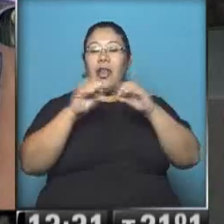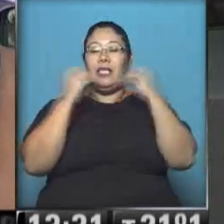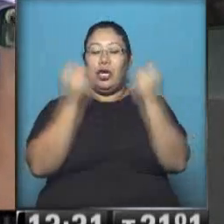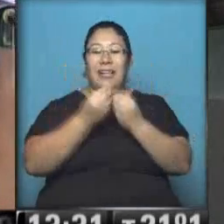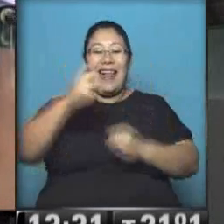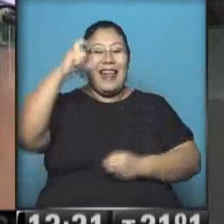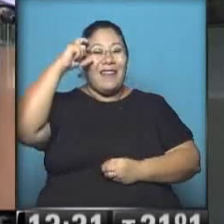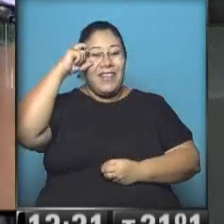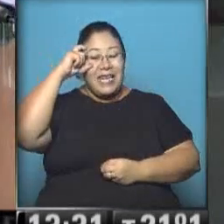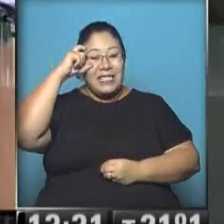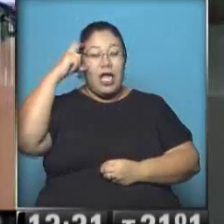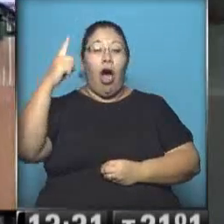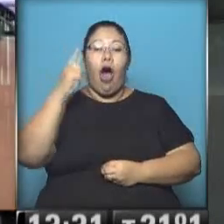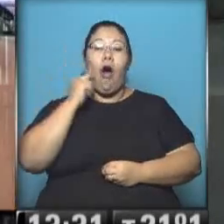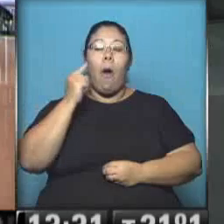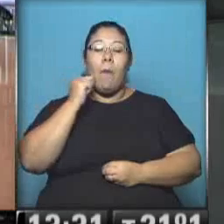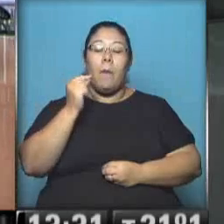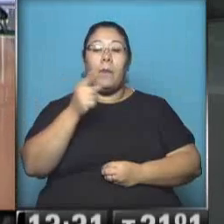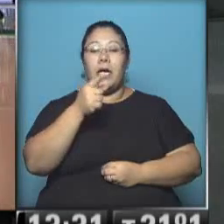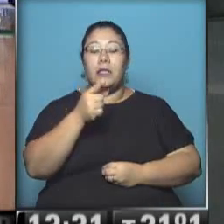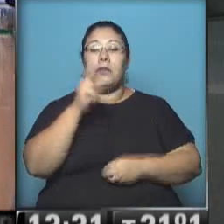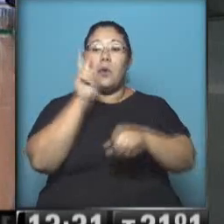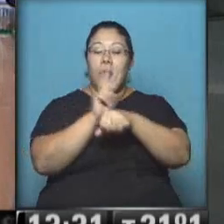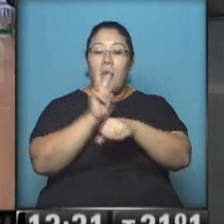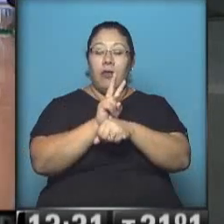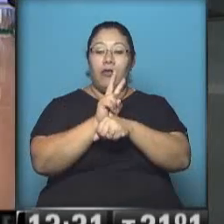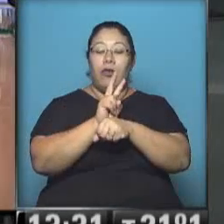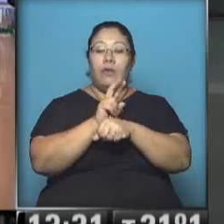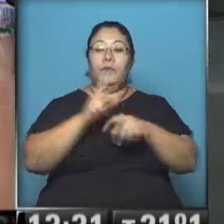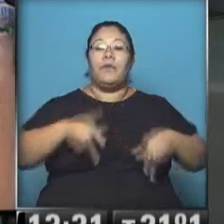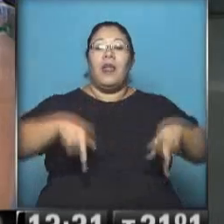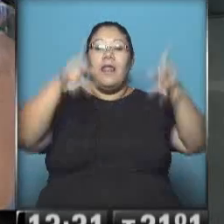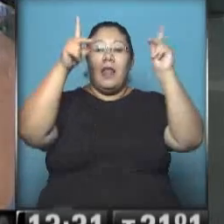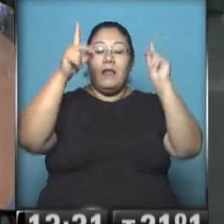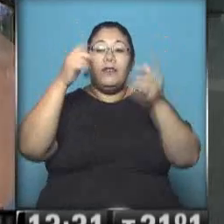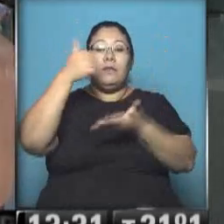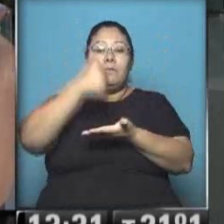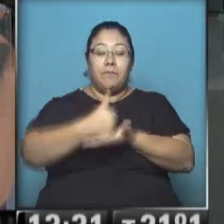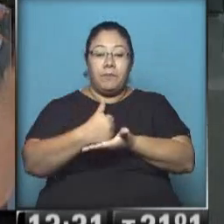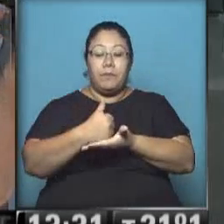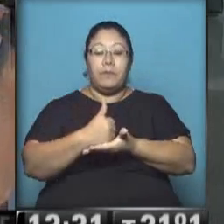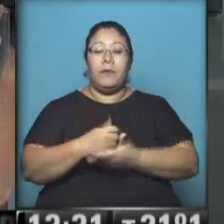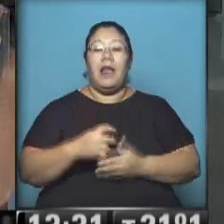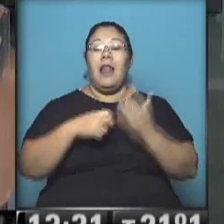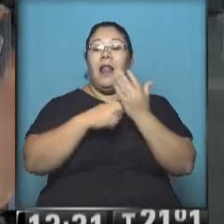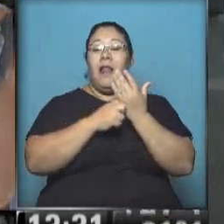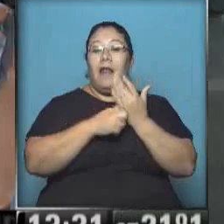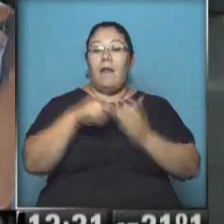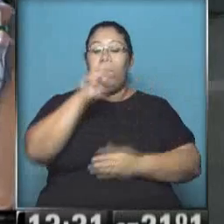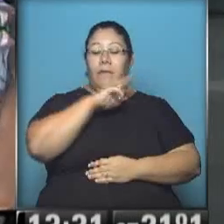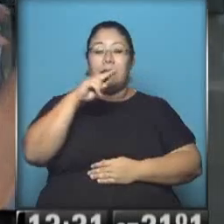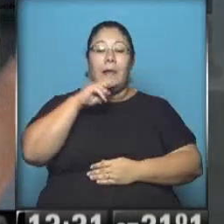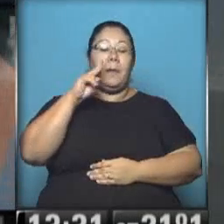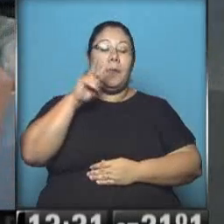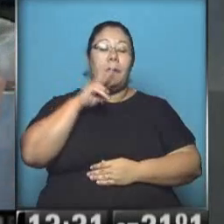su custodia. Estaban, además, en el lugar. Recién la fiscal Viviana Fein decía que todavía no les había tomado declaración indagatoria, por eso no podía